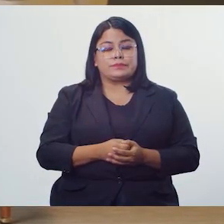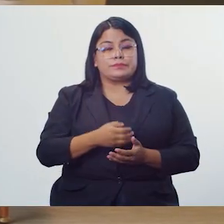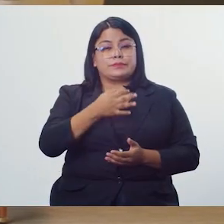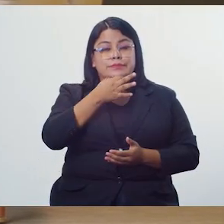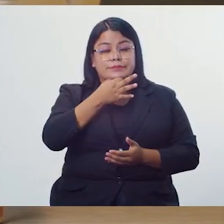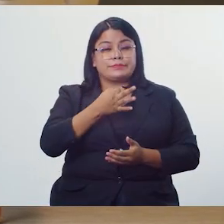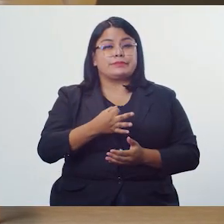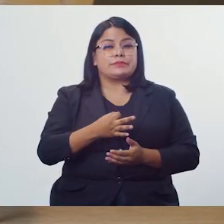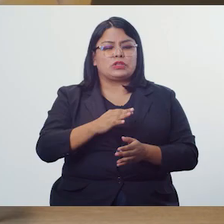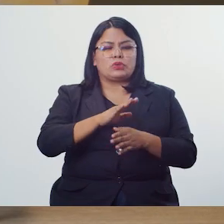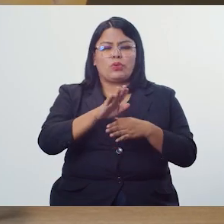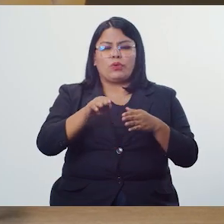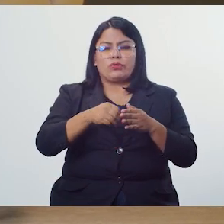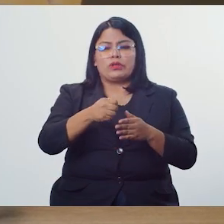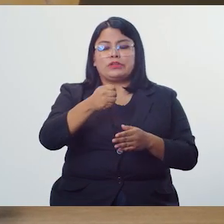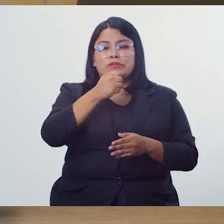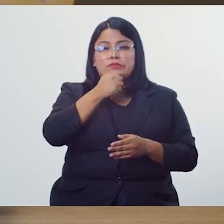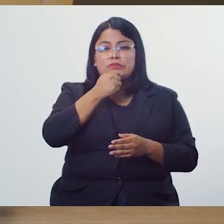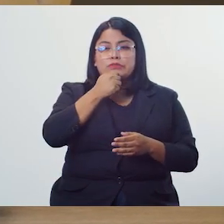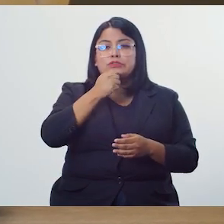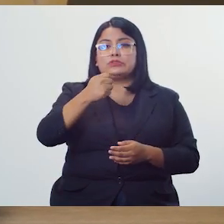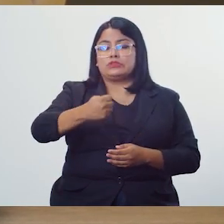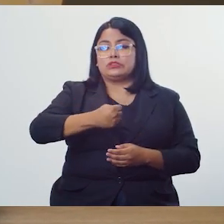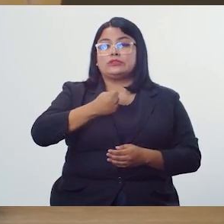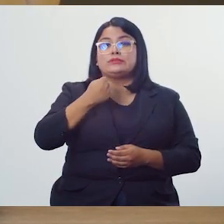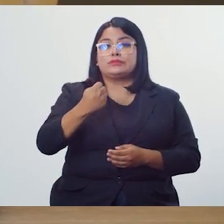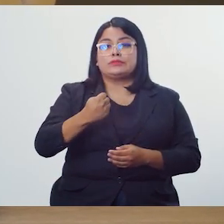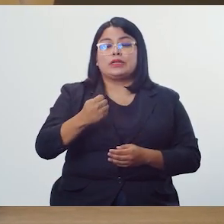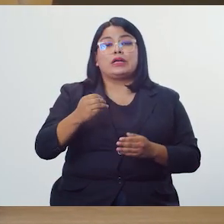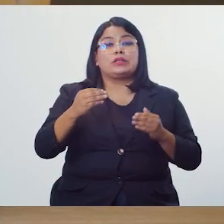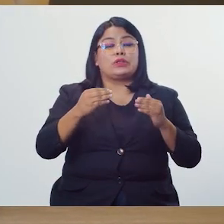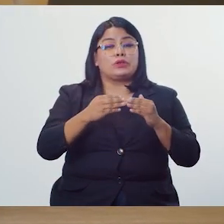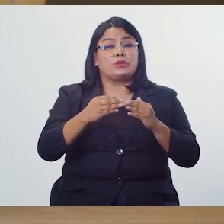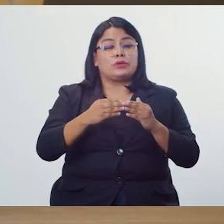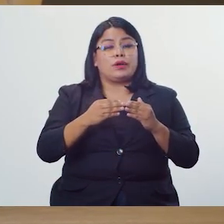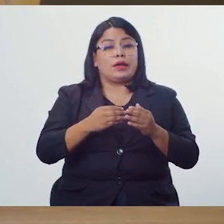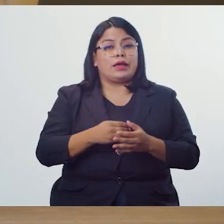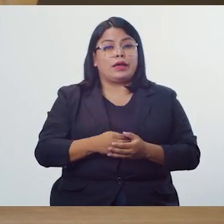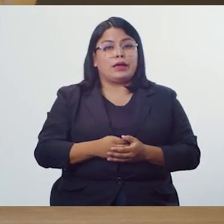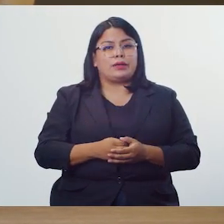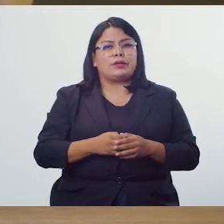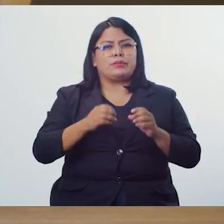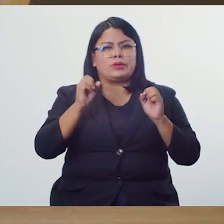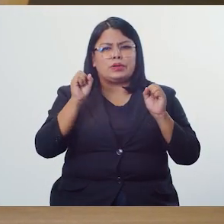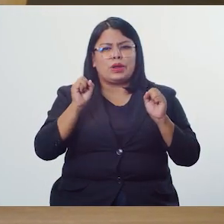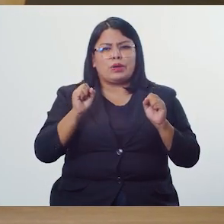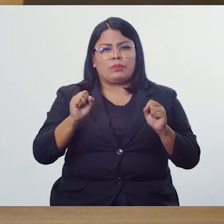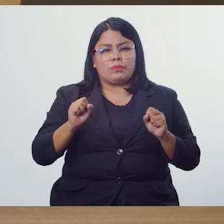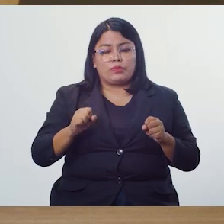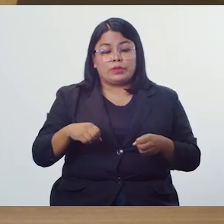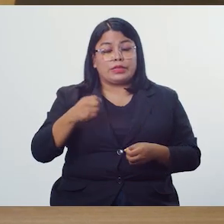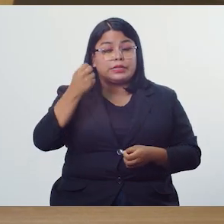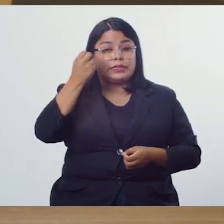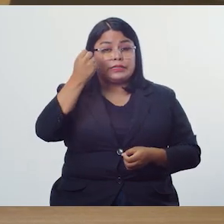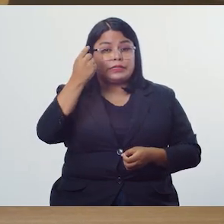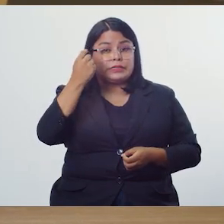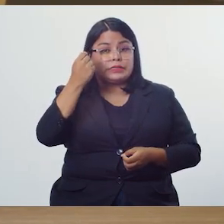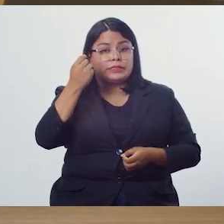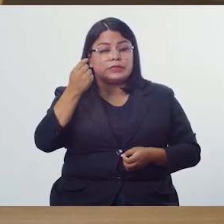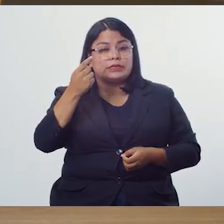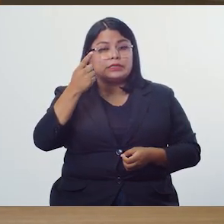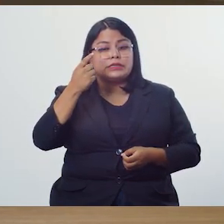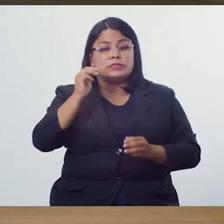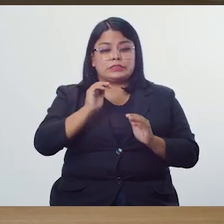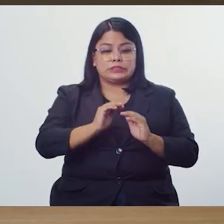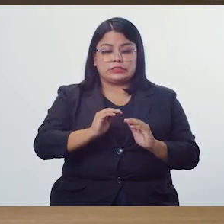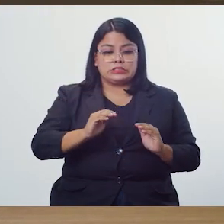Sin duda, Francisca, toda esa información es muy importante y sobre todo cabe destacar que cuando nuestros niños y niñas se